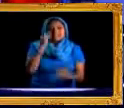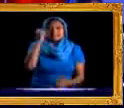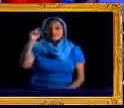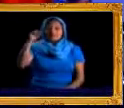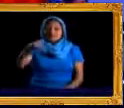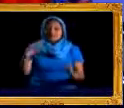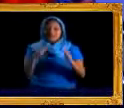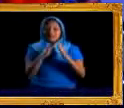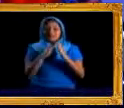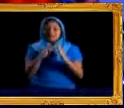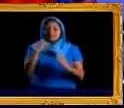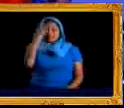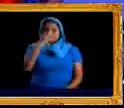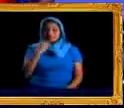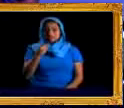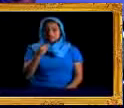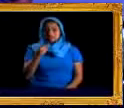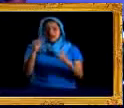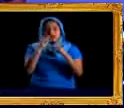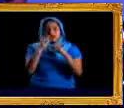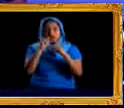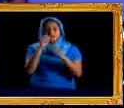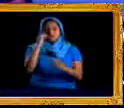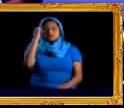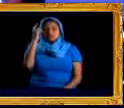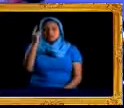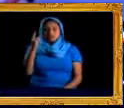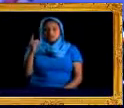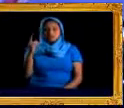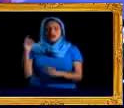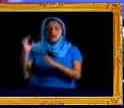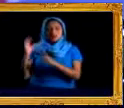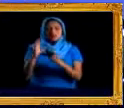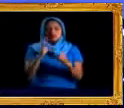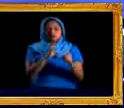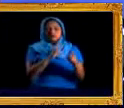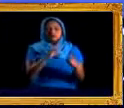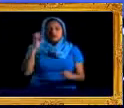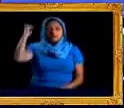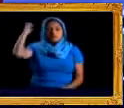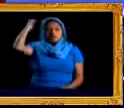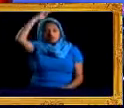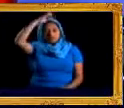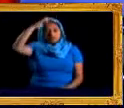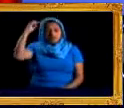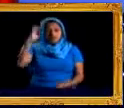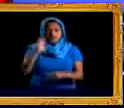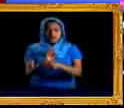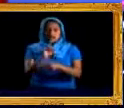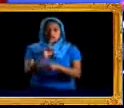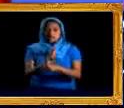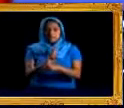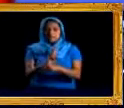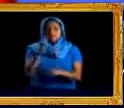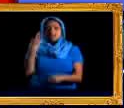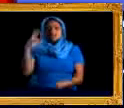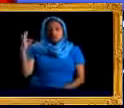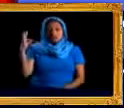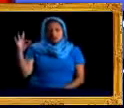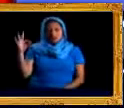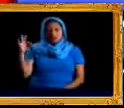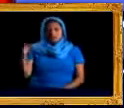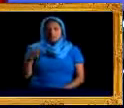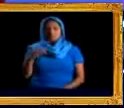esta casa tan hermosa la palabra, Señor, apostólica, profética, evangelística, pastoral